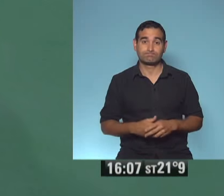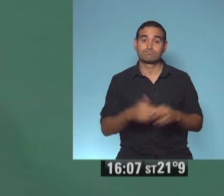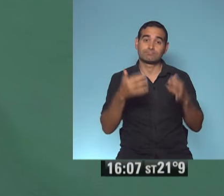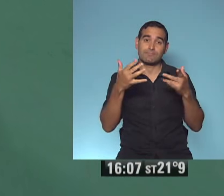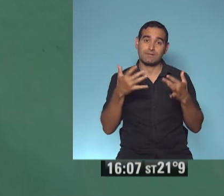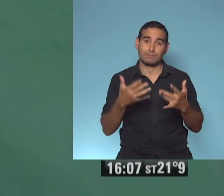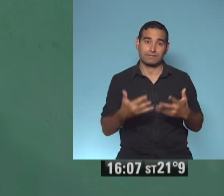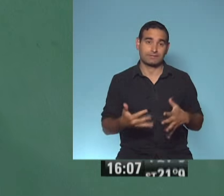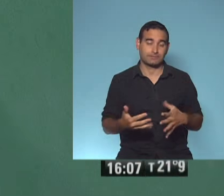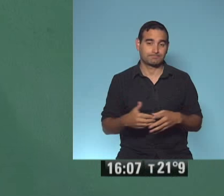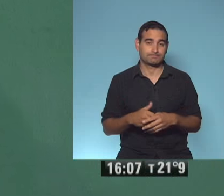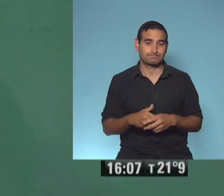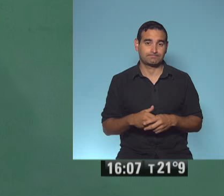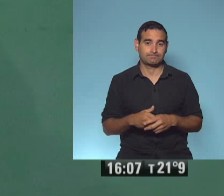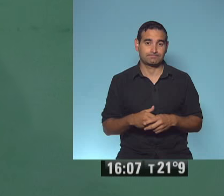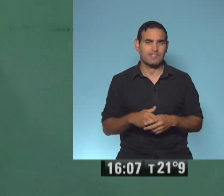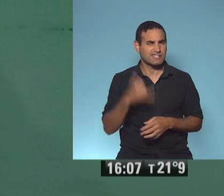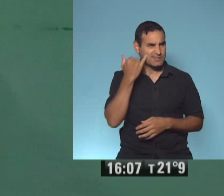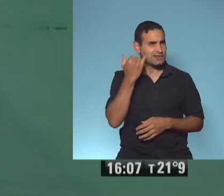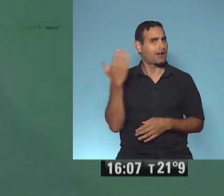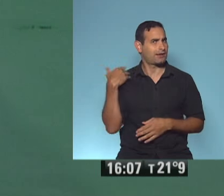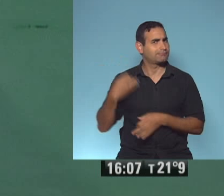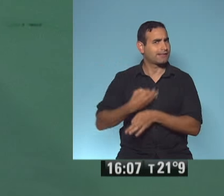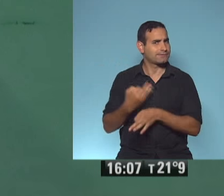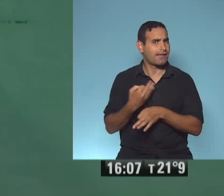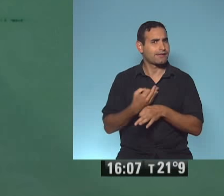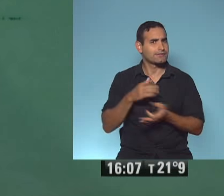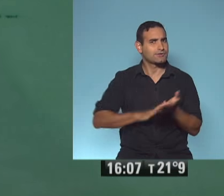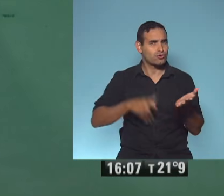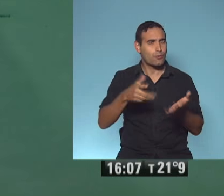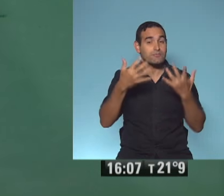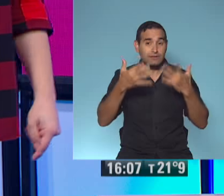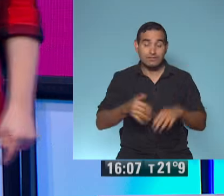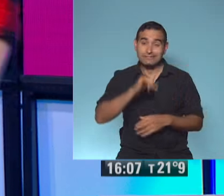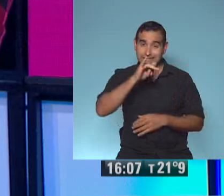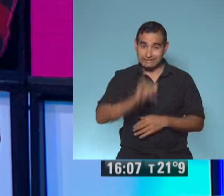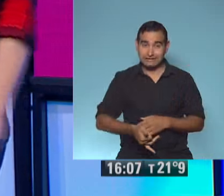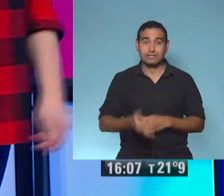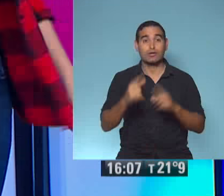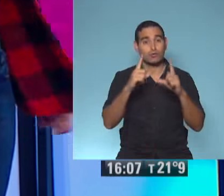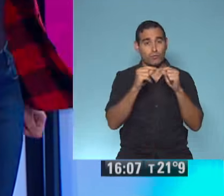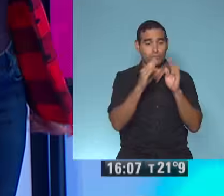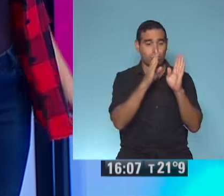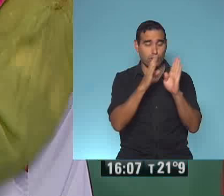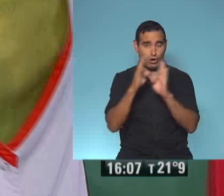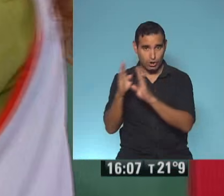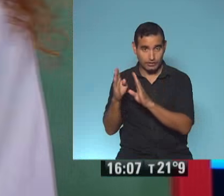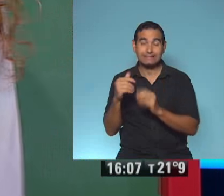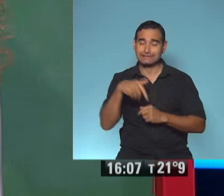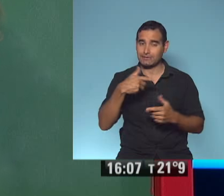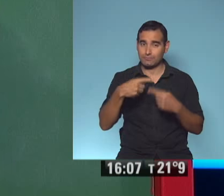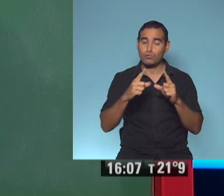Matemáticas. Ahí está, que ya venimos viendo un montón de cosas. Es verdad, estuvimos viendo la regularidad. Vamos a seguir de los viendo números. En